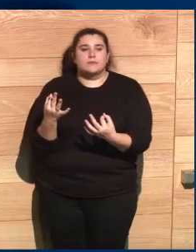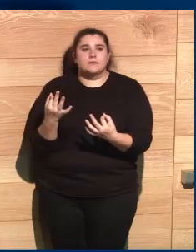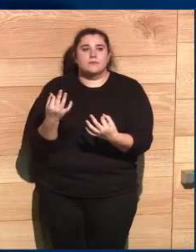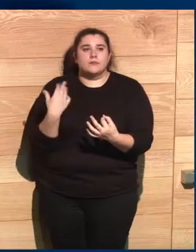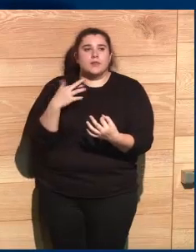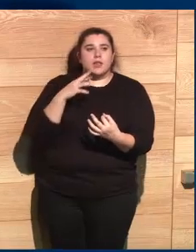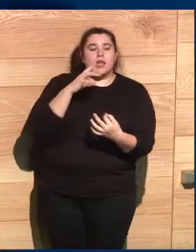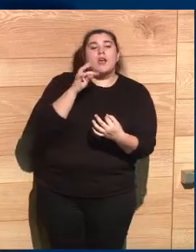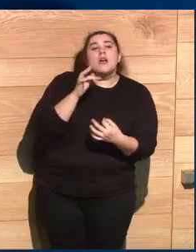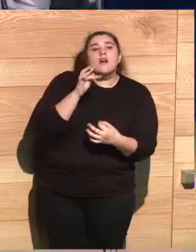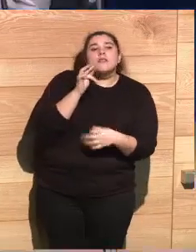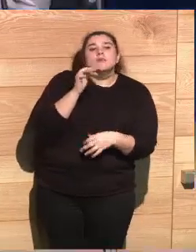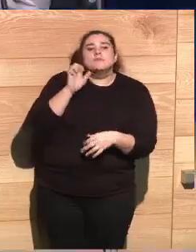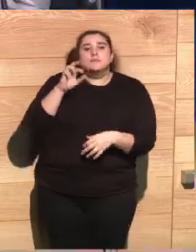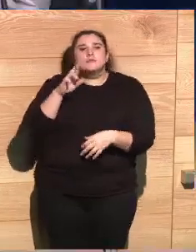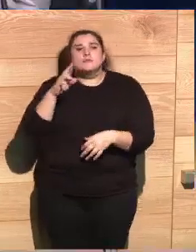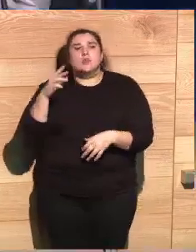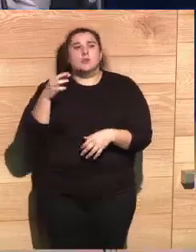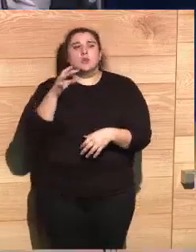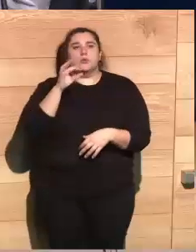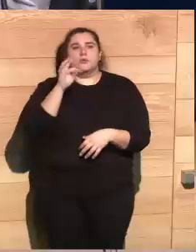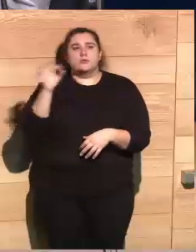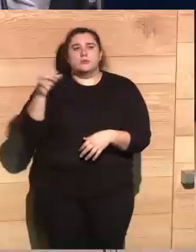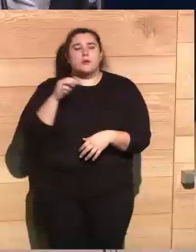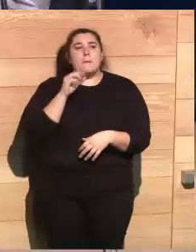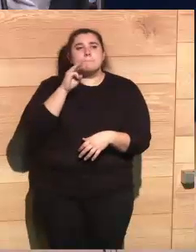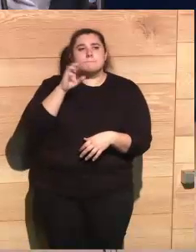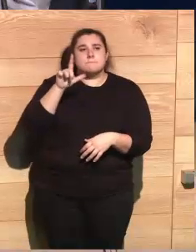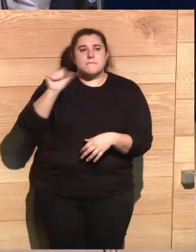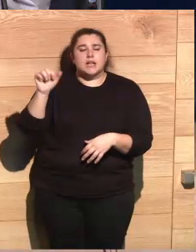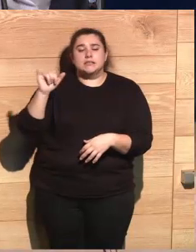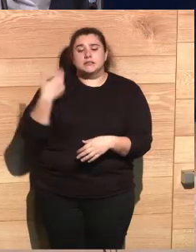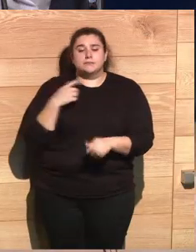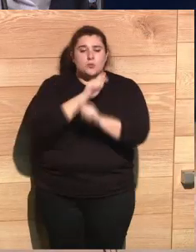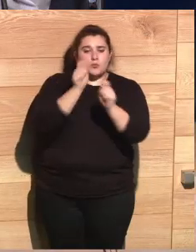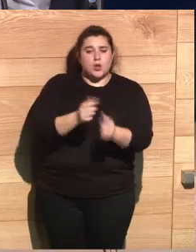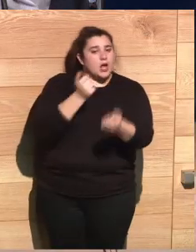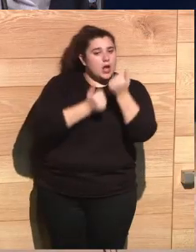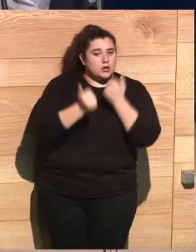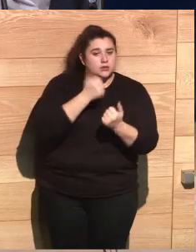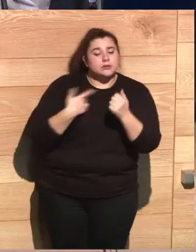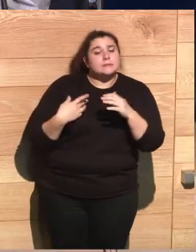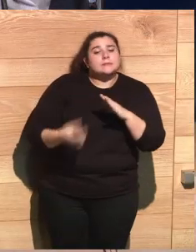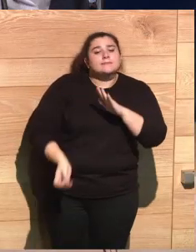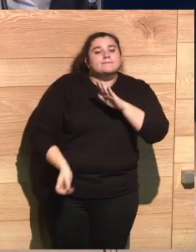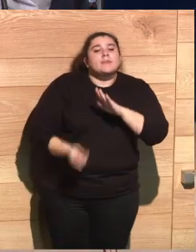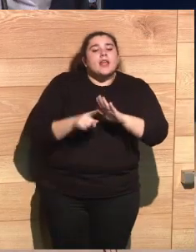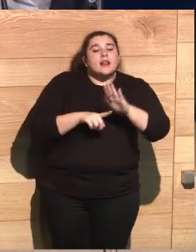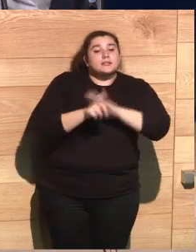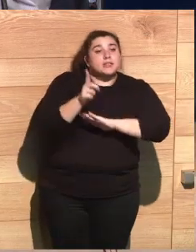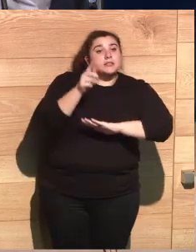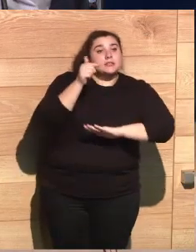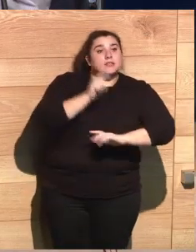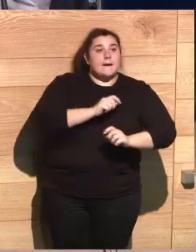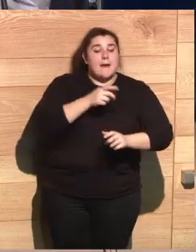es eso del free to play? El free to play. A ir aclarando términos. El free to play es un modelo económico por el cual una desarrolladora da un videojuego